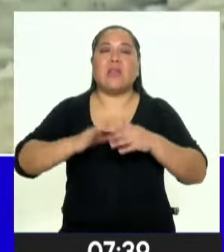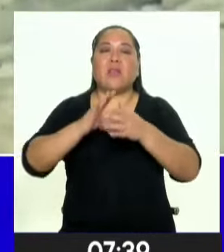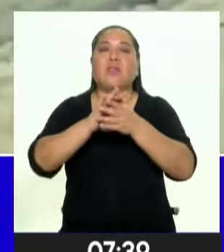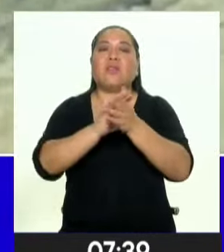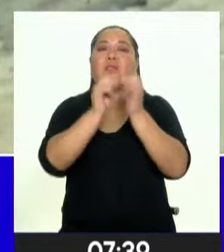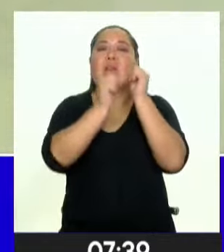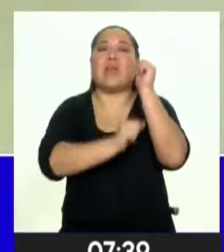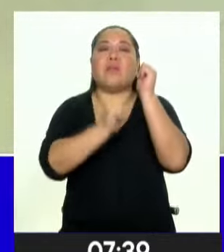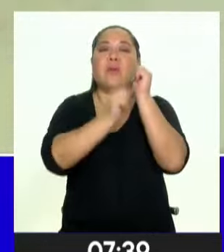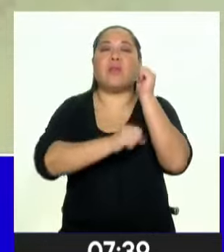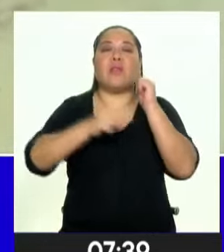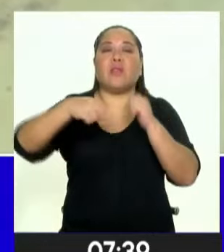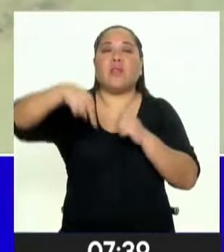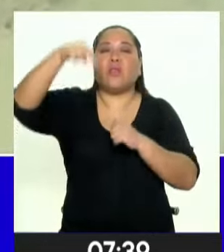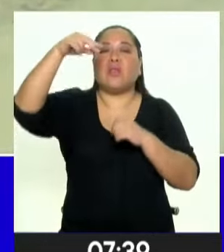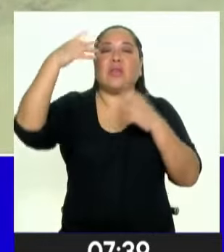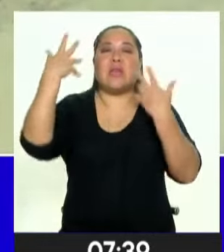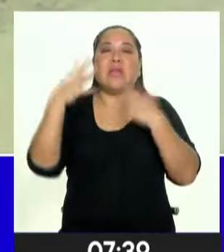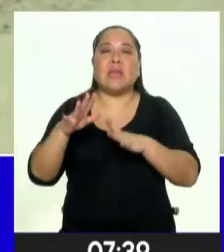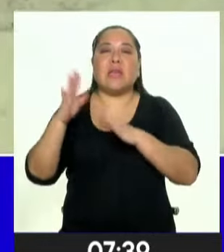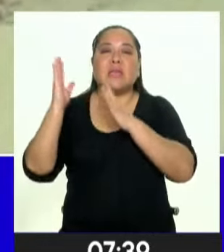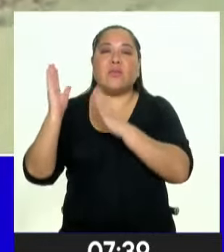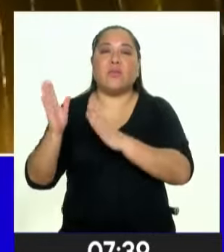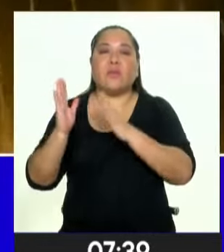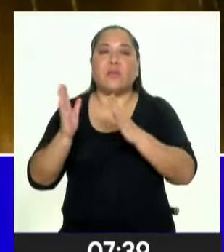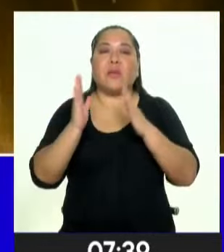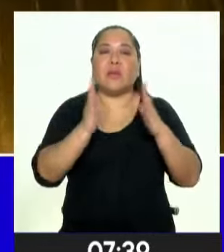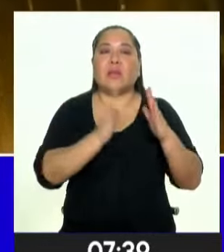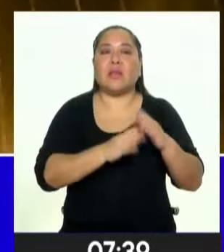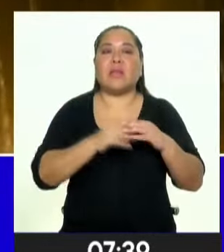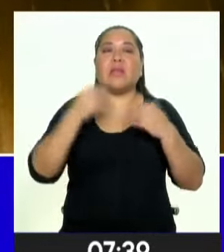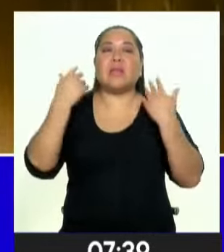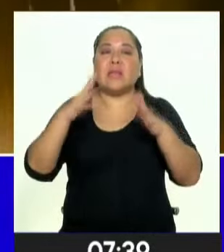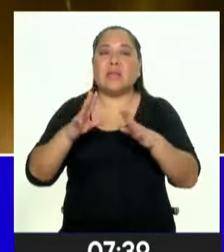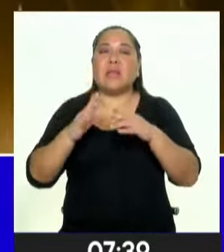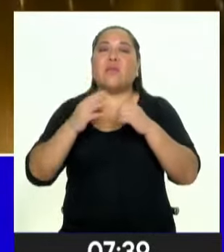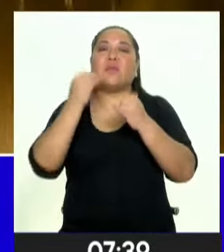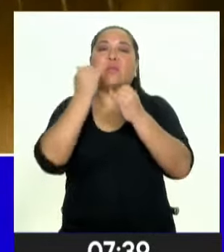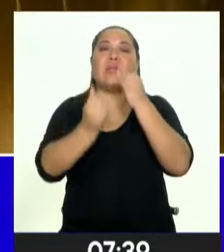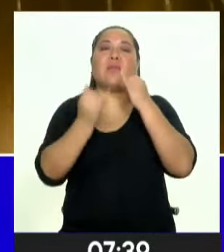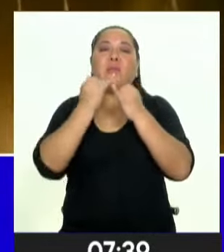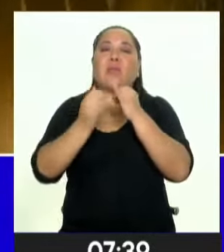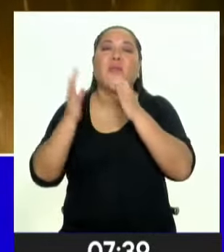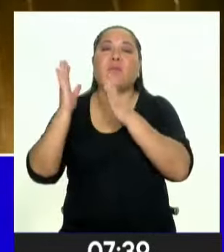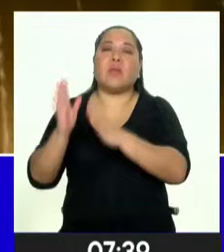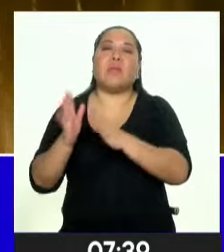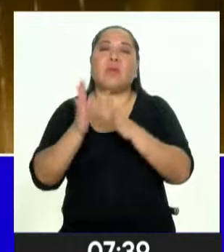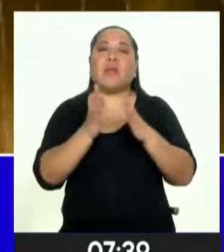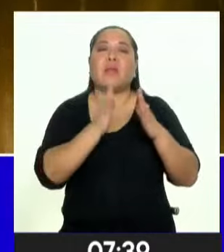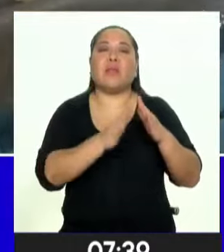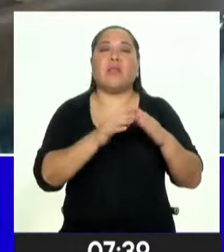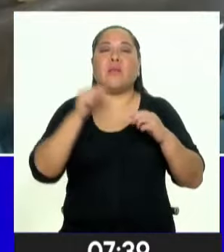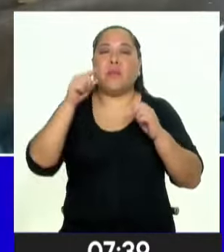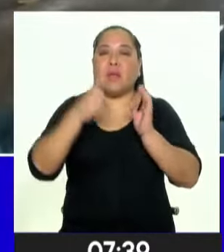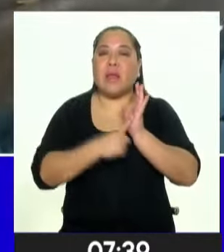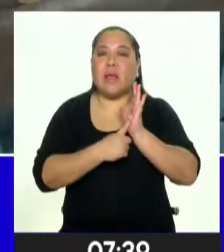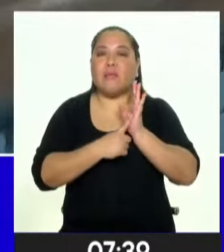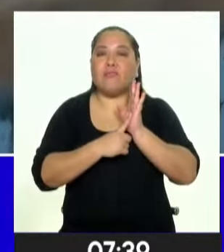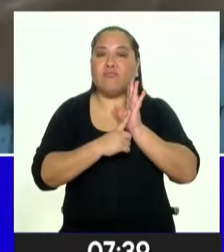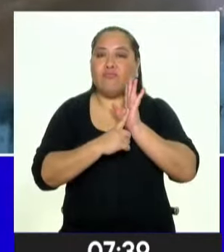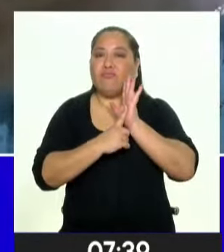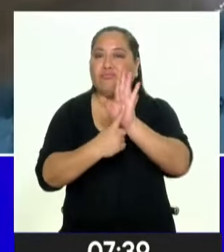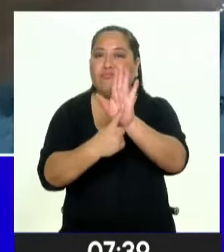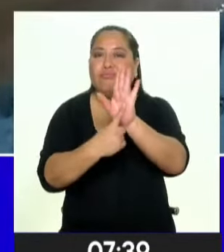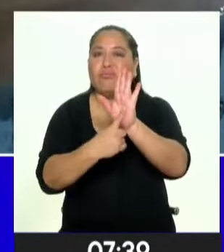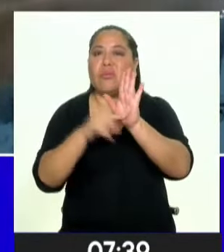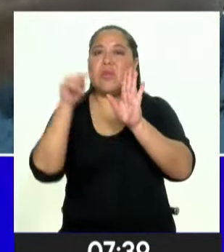es que ya estamos preparados o estamos terminando de prepararnos para enfrentar esta